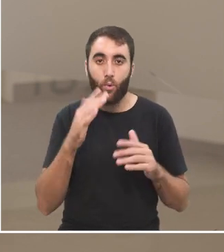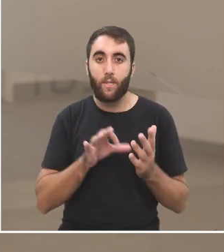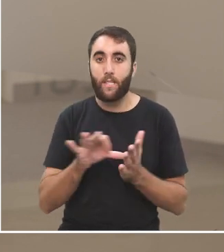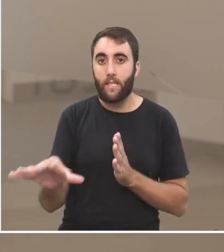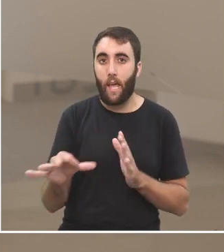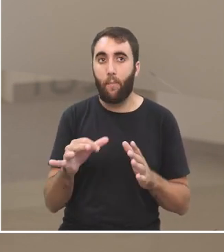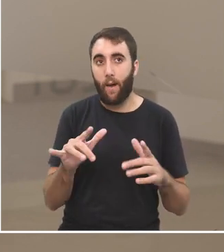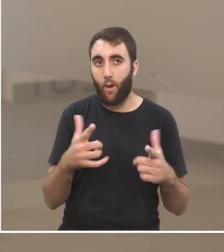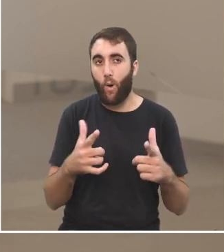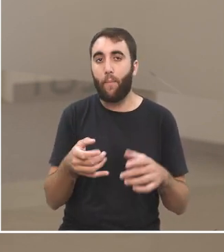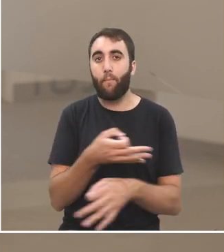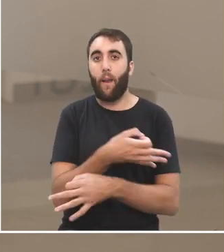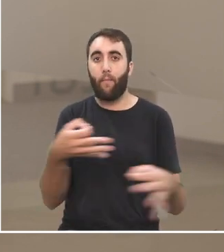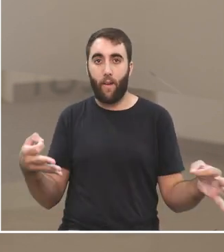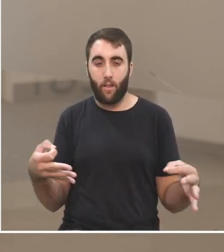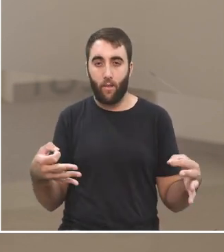sistema imperfecto,